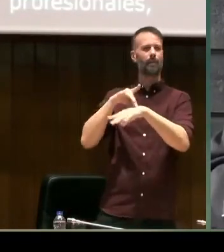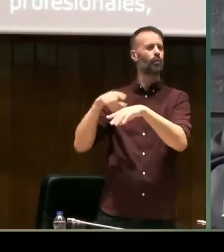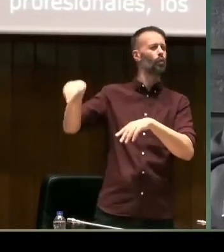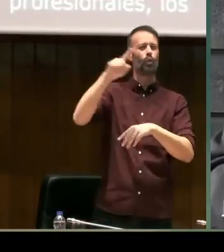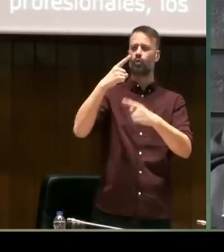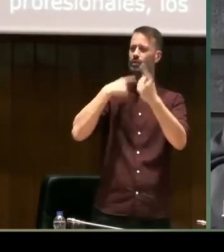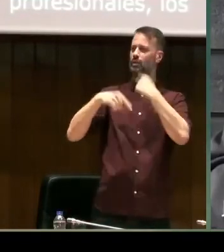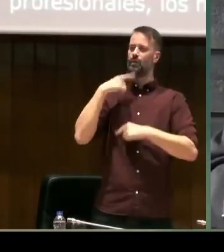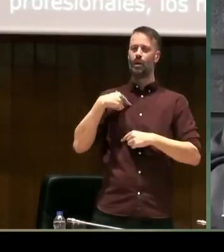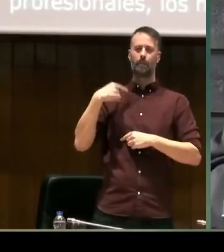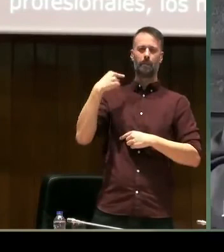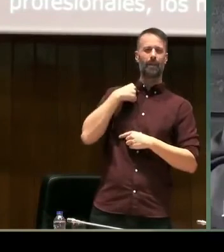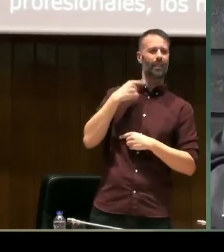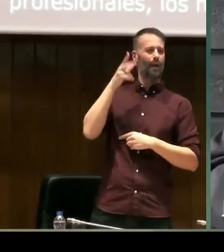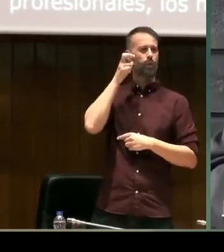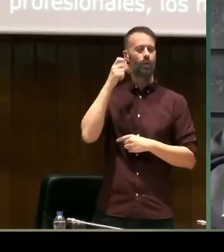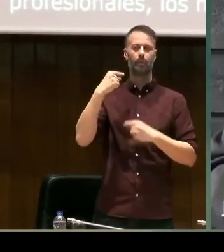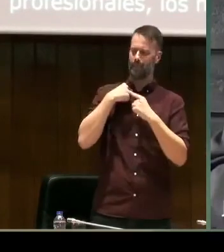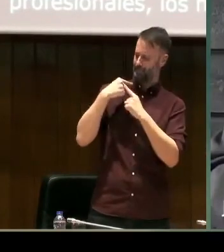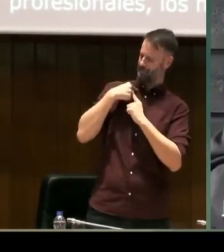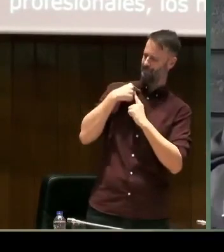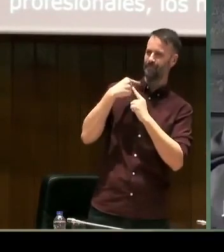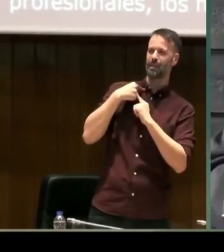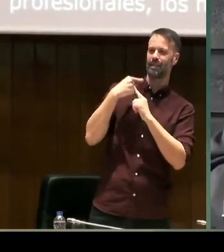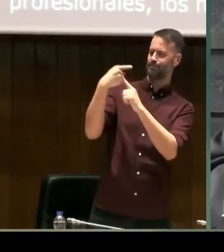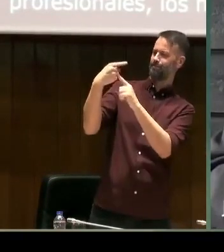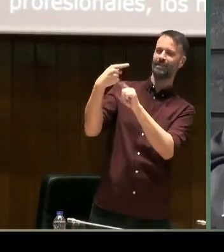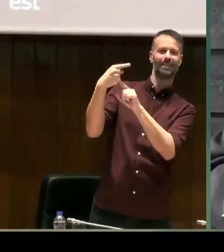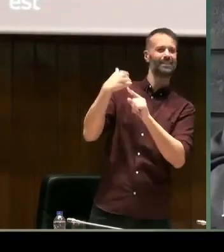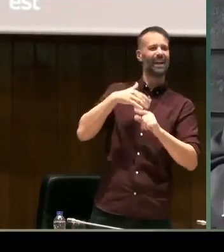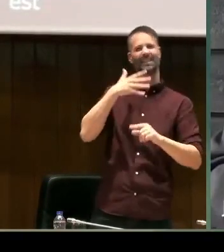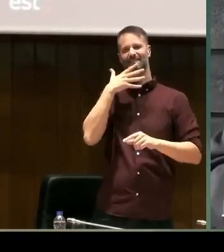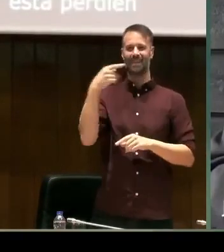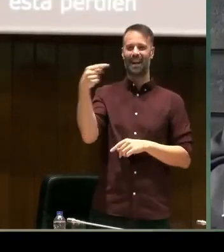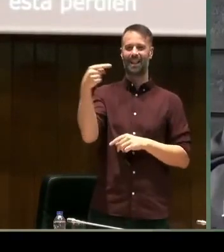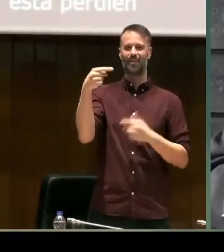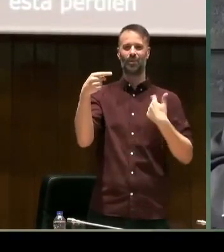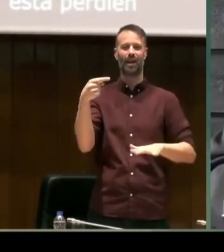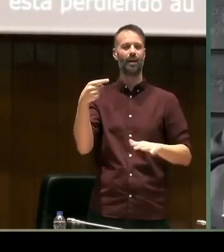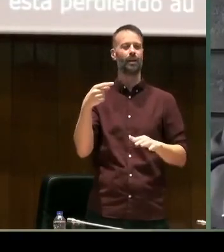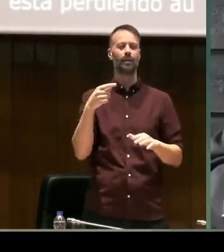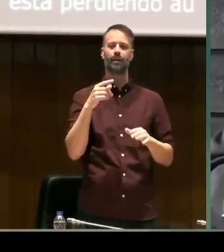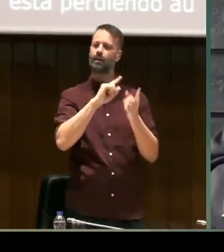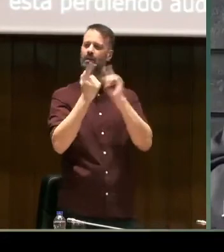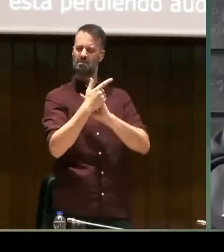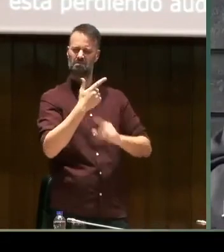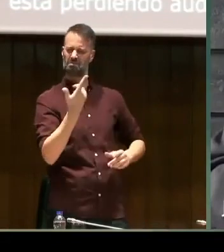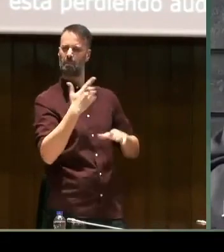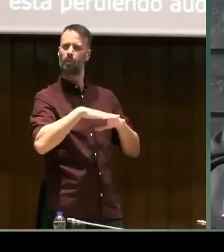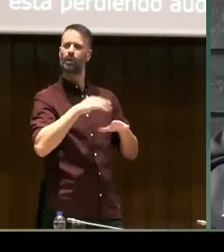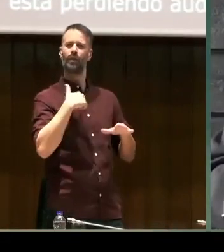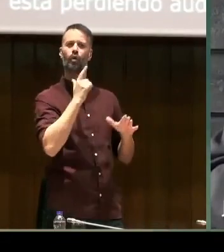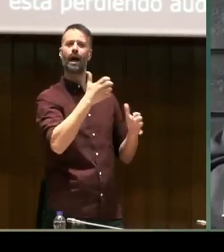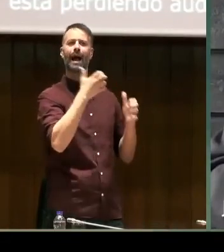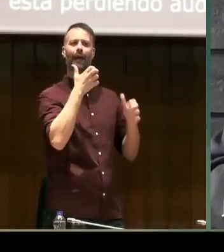Y él mismo se pregunta, ¿por qué dentro del ámbito médico se centran en la pérdida de audición